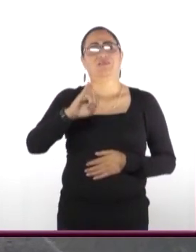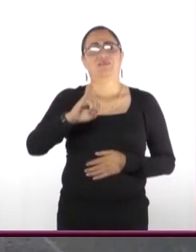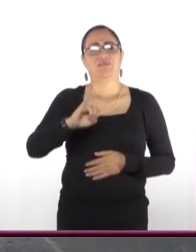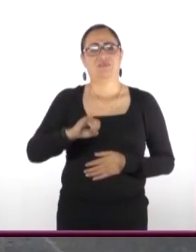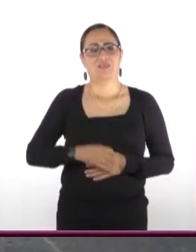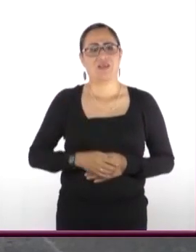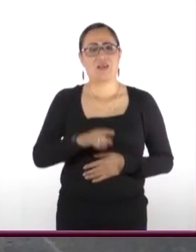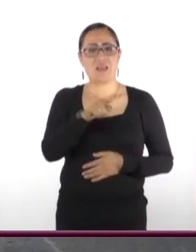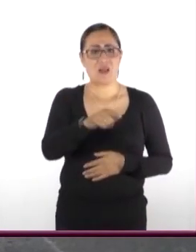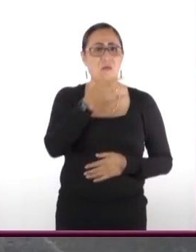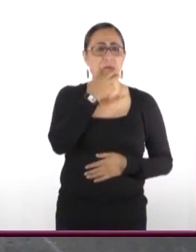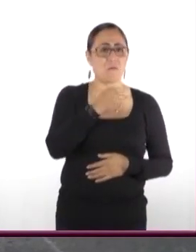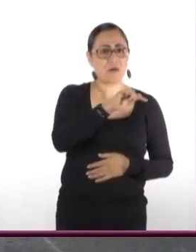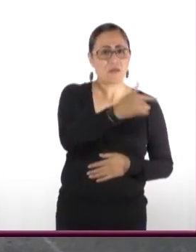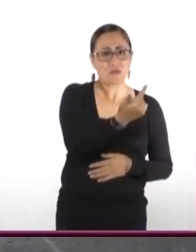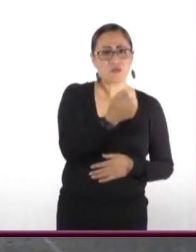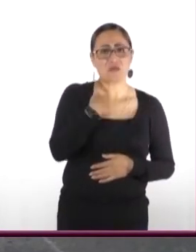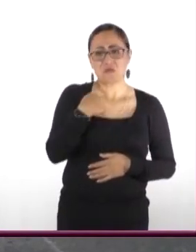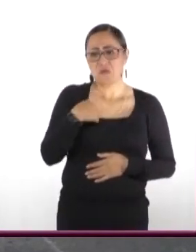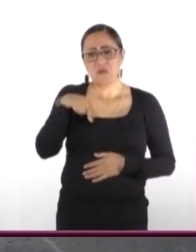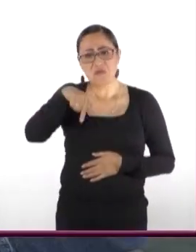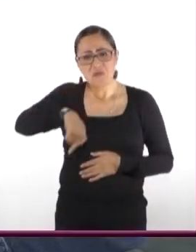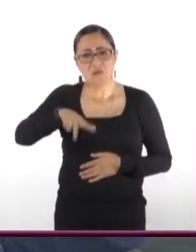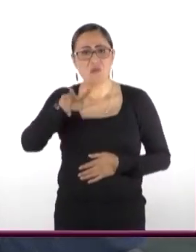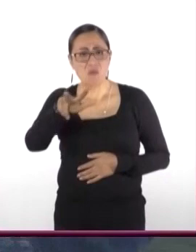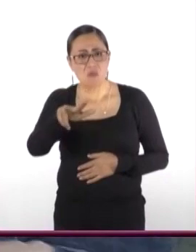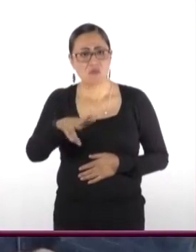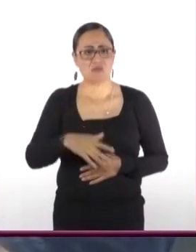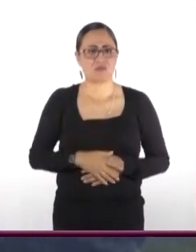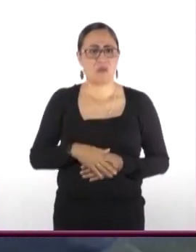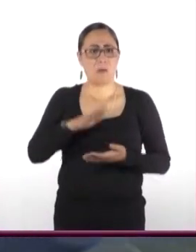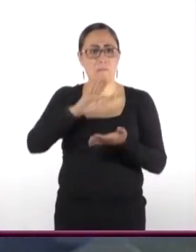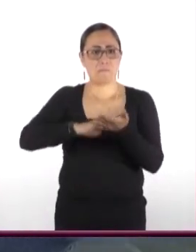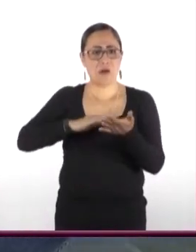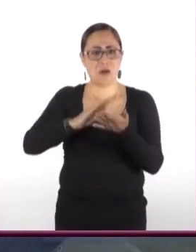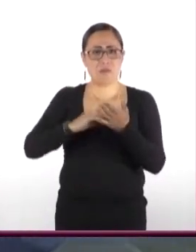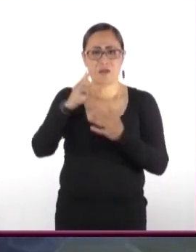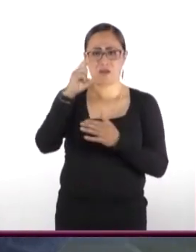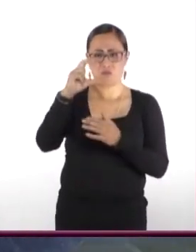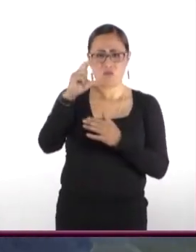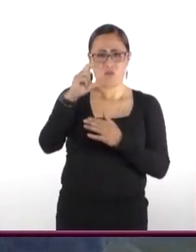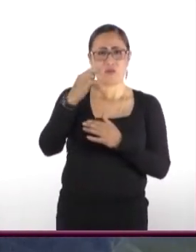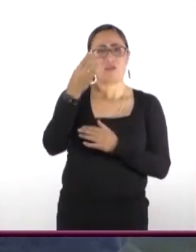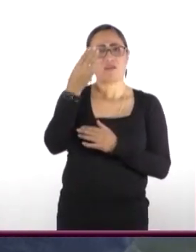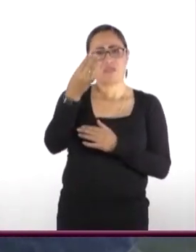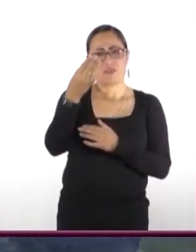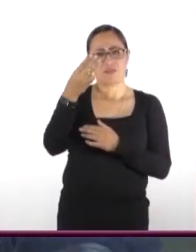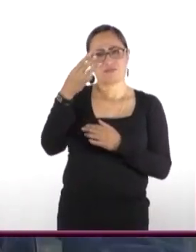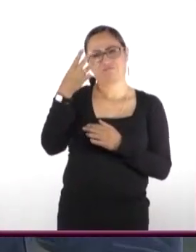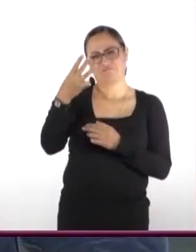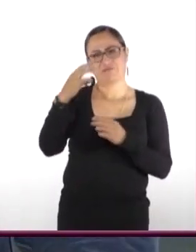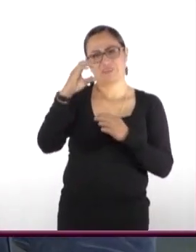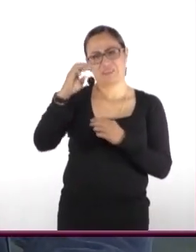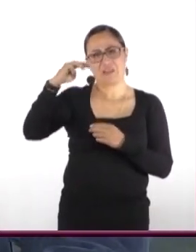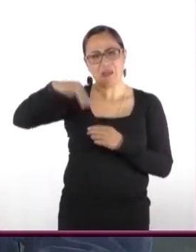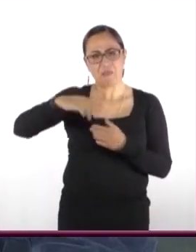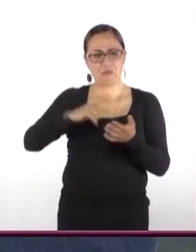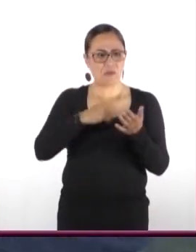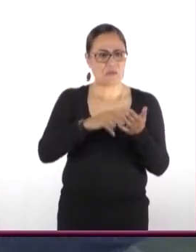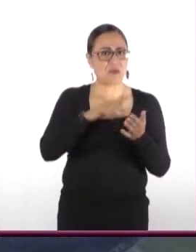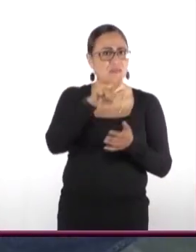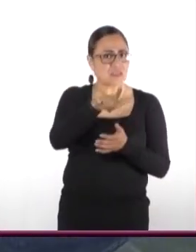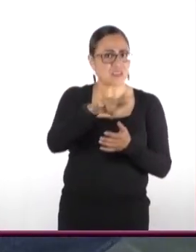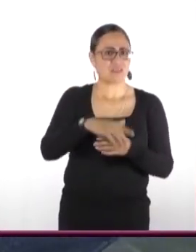O sea, Britney 12, nosotros 8 con el papel sanitario. sí, no. Nuestro engendro de papel mide 3 centímetros y lo doblamos 7